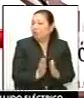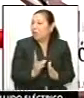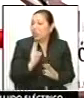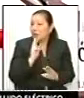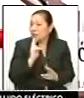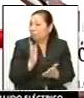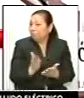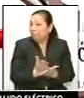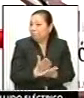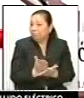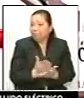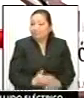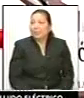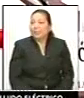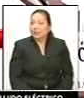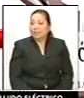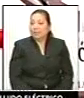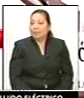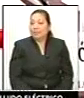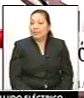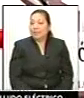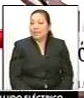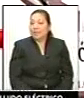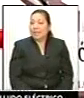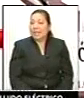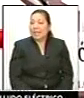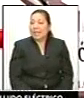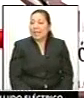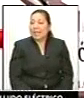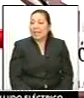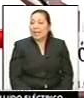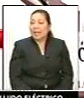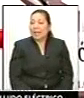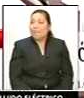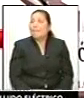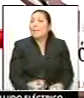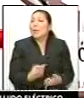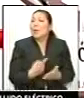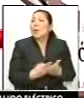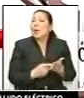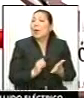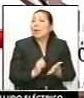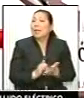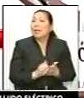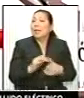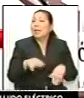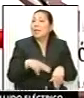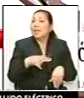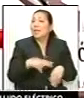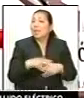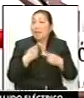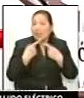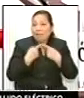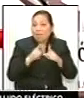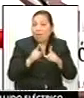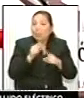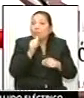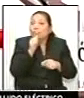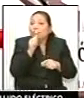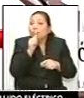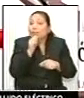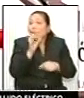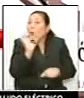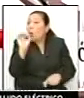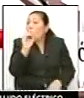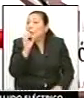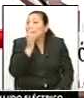resulta aplicable en este caso. Explico por qué. Porque como la naturaleza de la información es reservada o